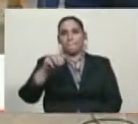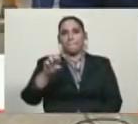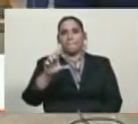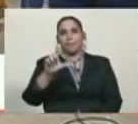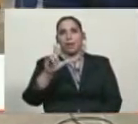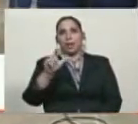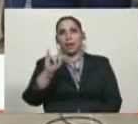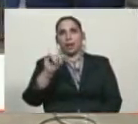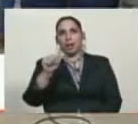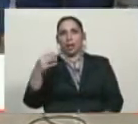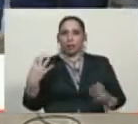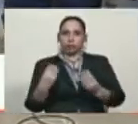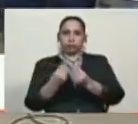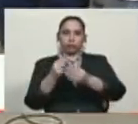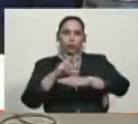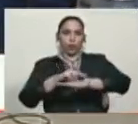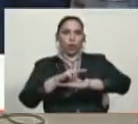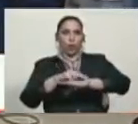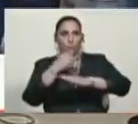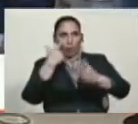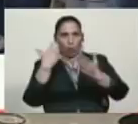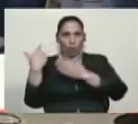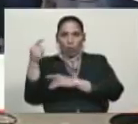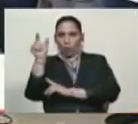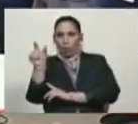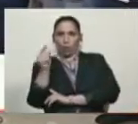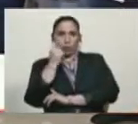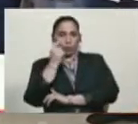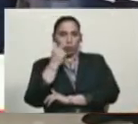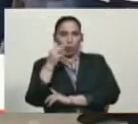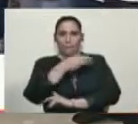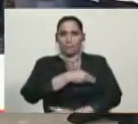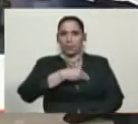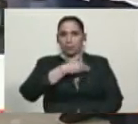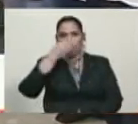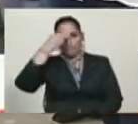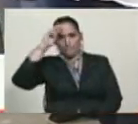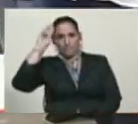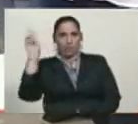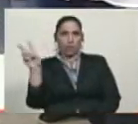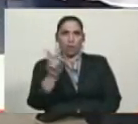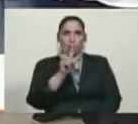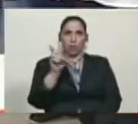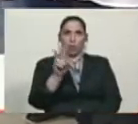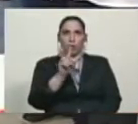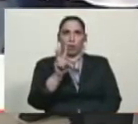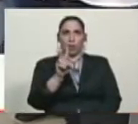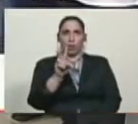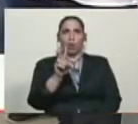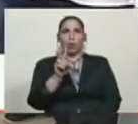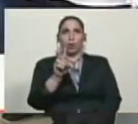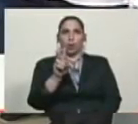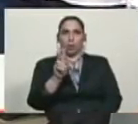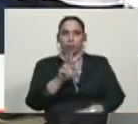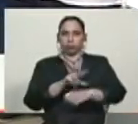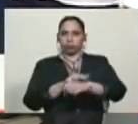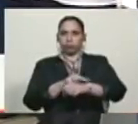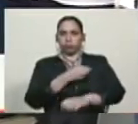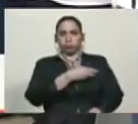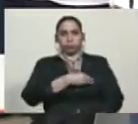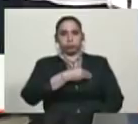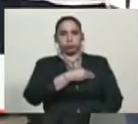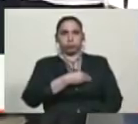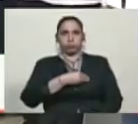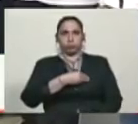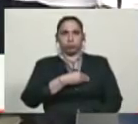doctor fernando gonzález de la misión médica cubana me acompaña el doctor él sido quiñones de la misión médica